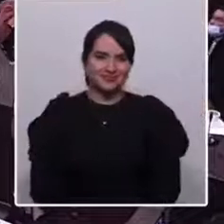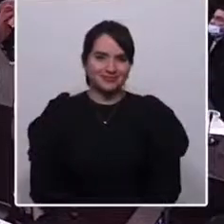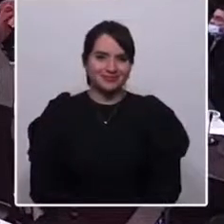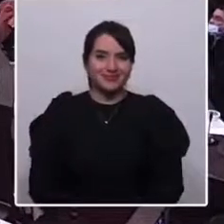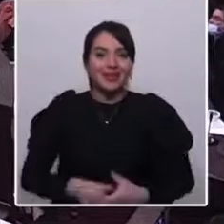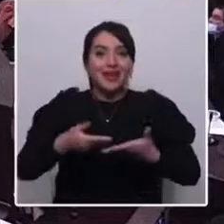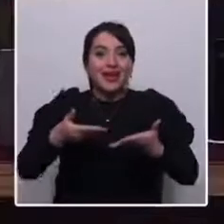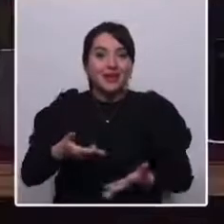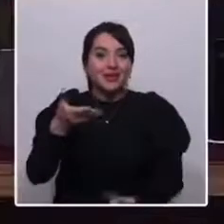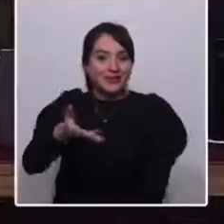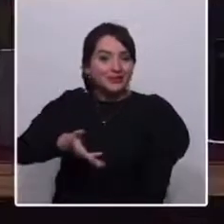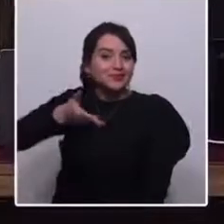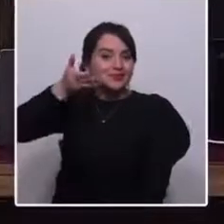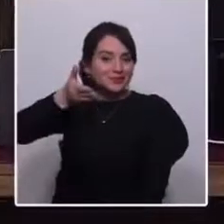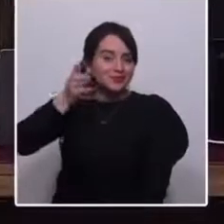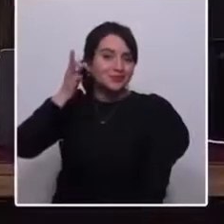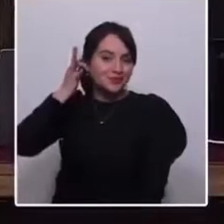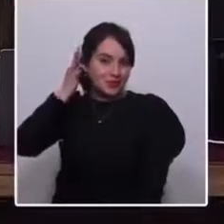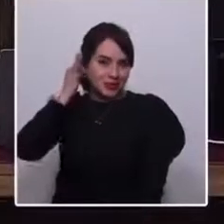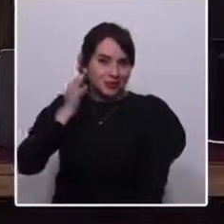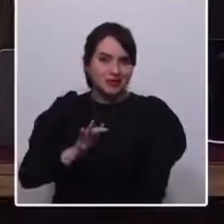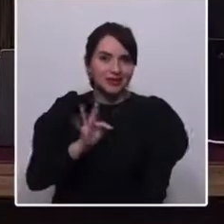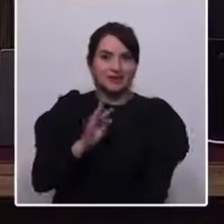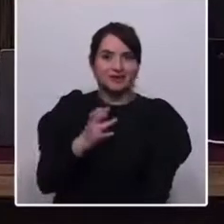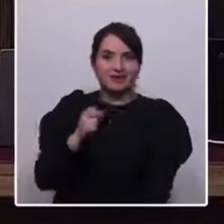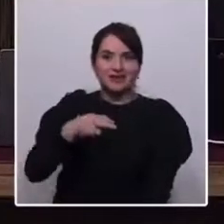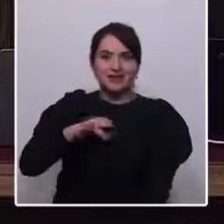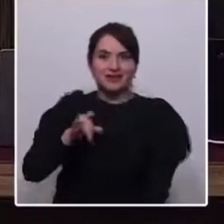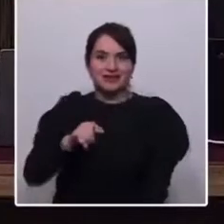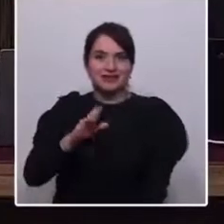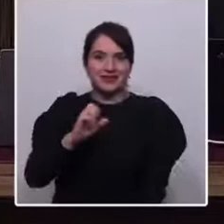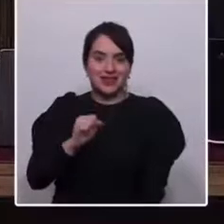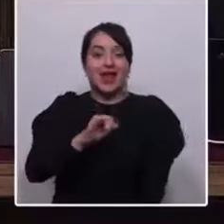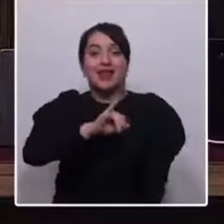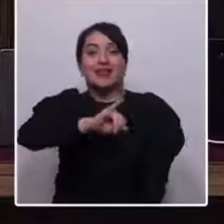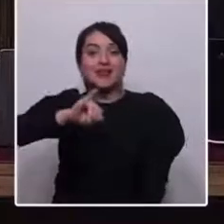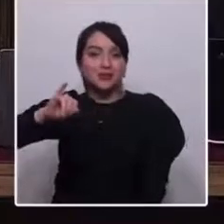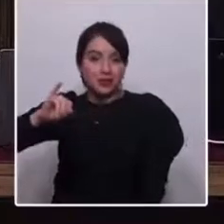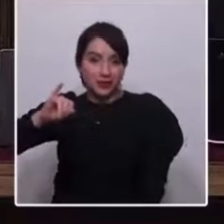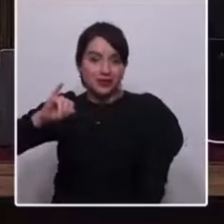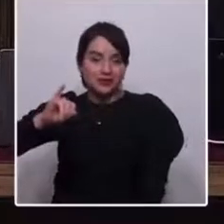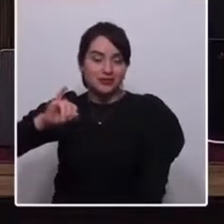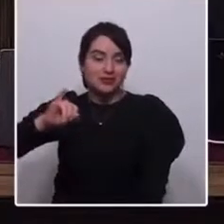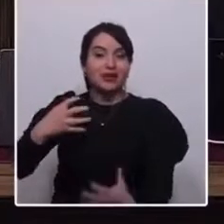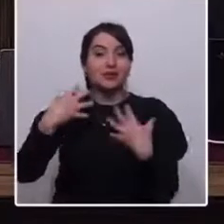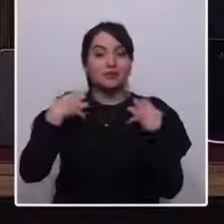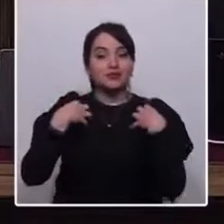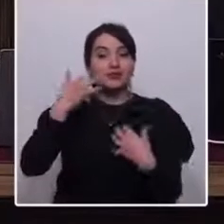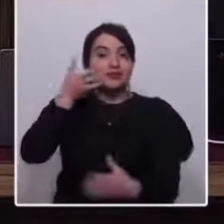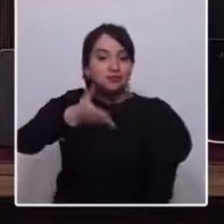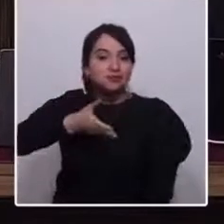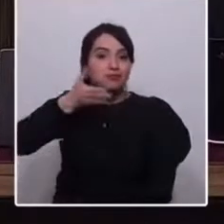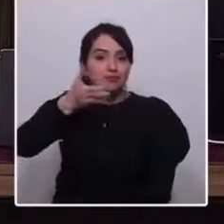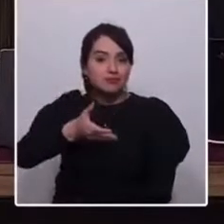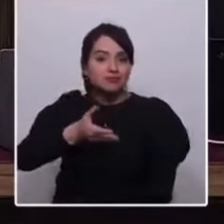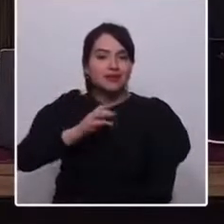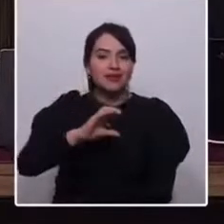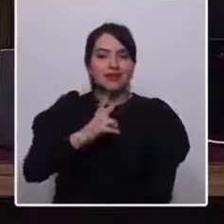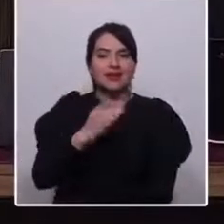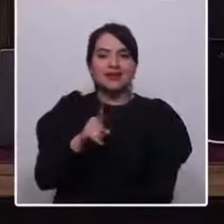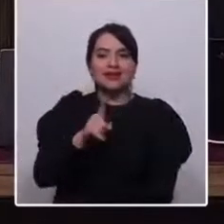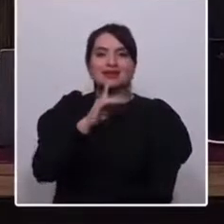Tiene la palabra la convencional Francisca Arauna y enseguida le corresponde el turno al convencional Cristian